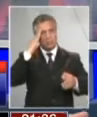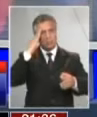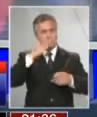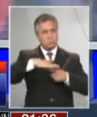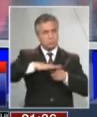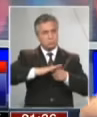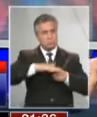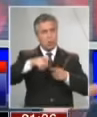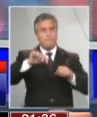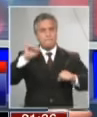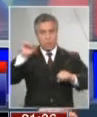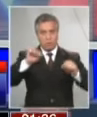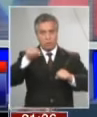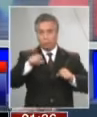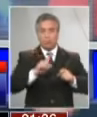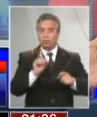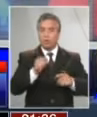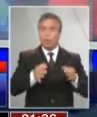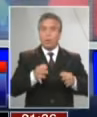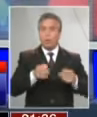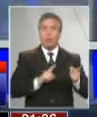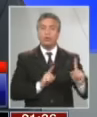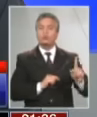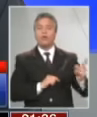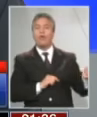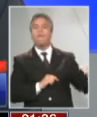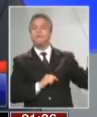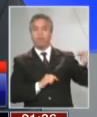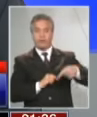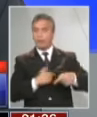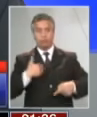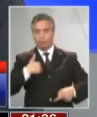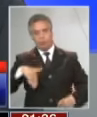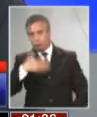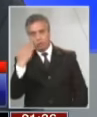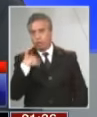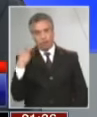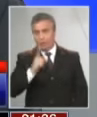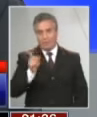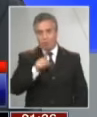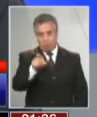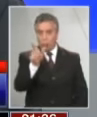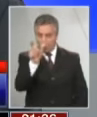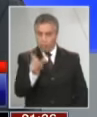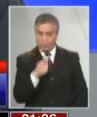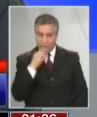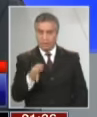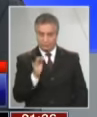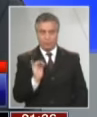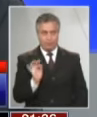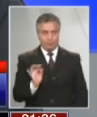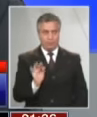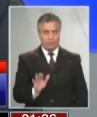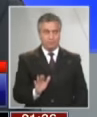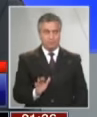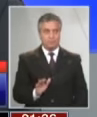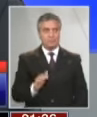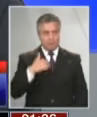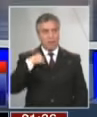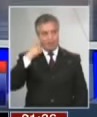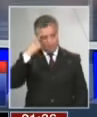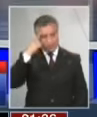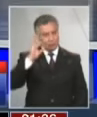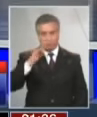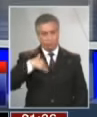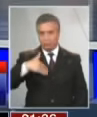Pizarro no vuelve, porque usted dice, yo no me hubiera ido en esa situación, es en lo esa disyuntiva. Efectivamente, ya. Okay. Pienso correcto,